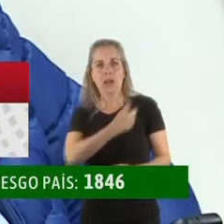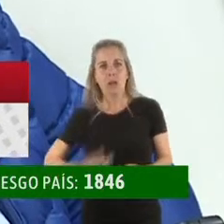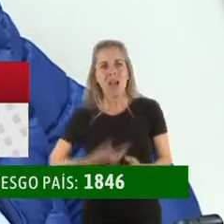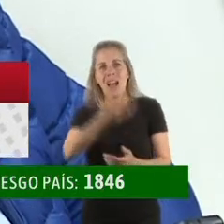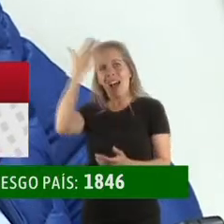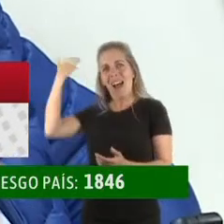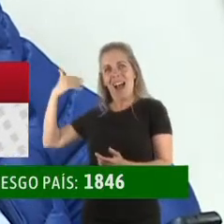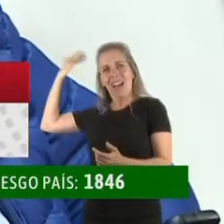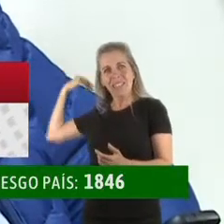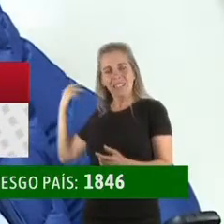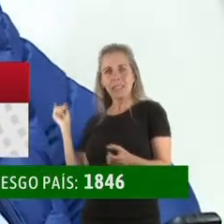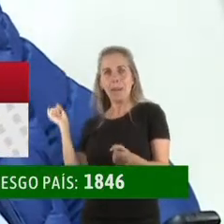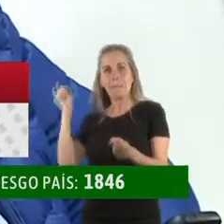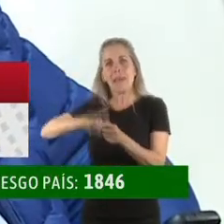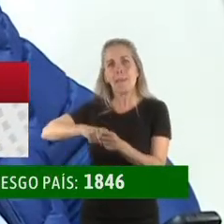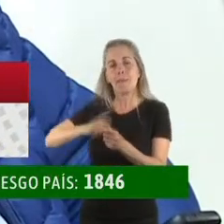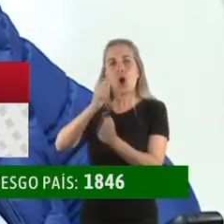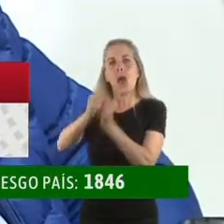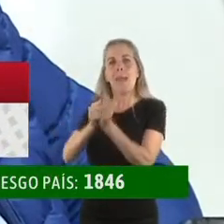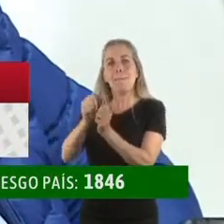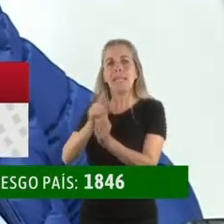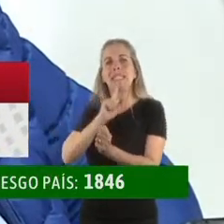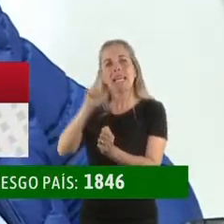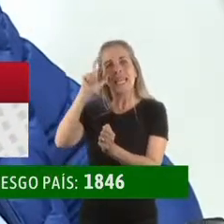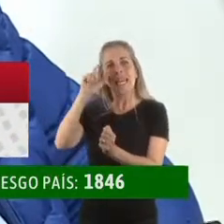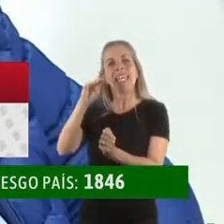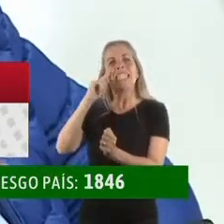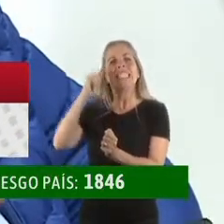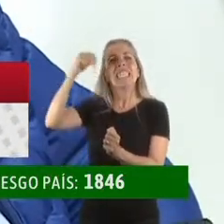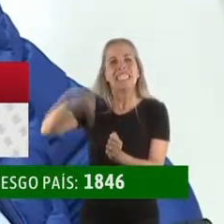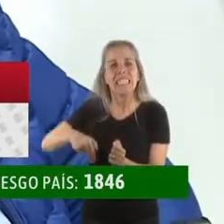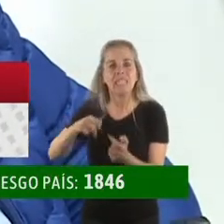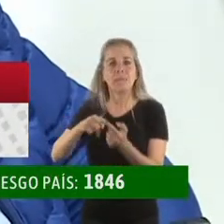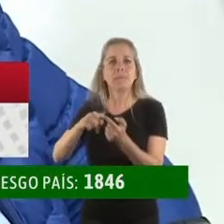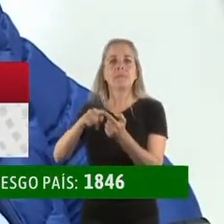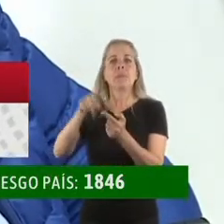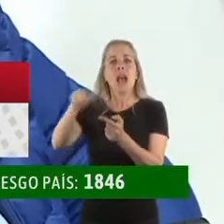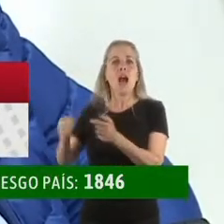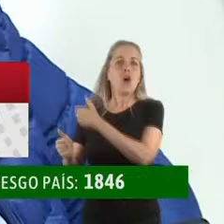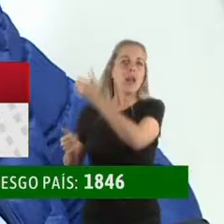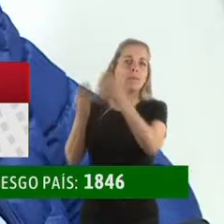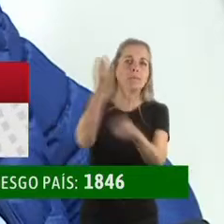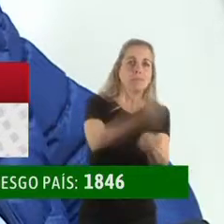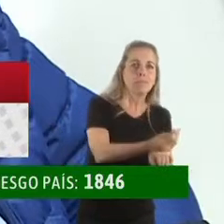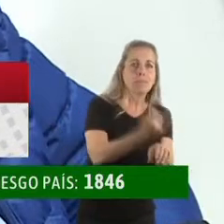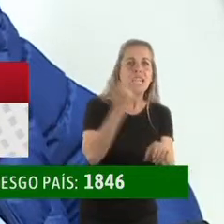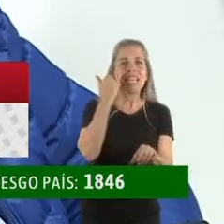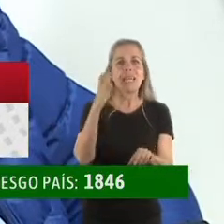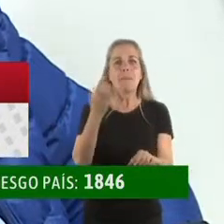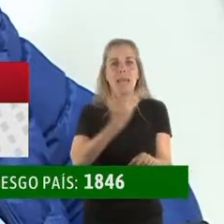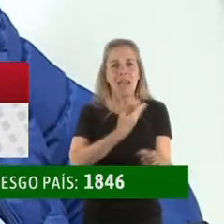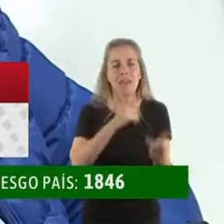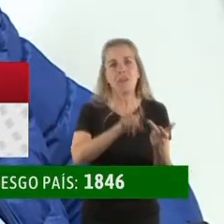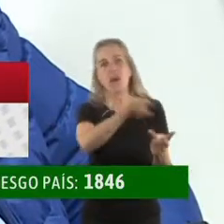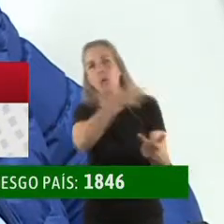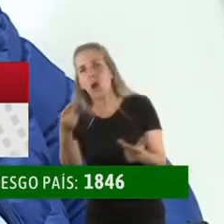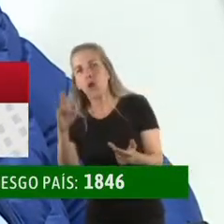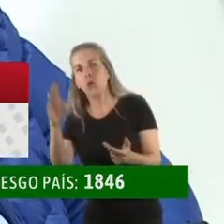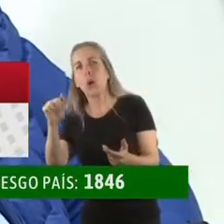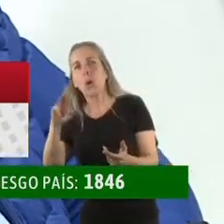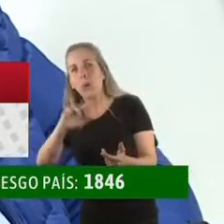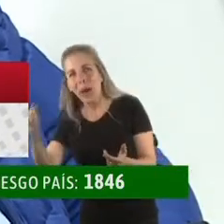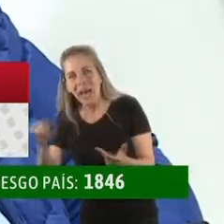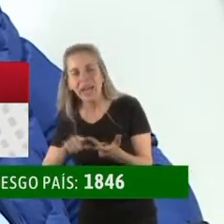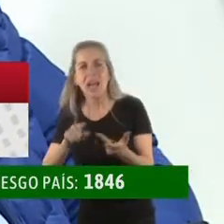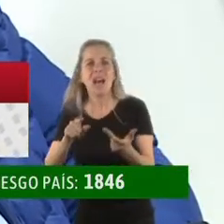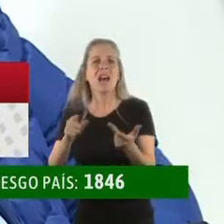fueron miembros de empresas como teint que ahora está al frente de ipf o el propio Rodolfo varra o inclusive